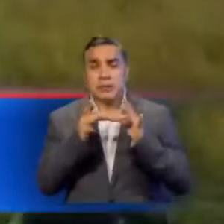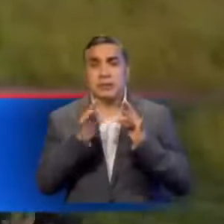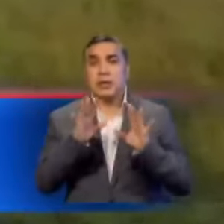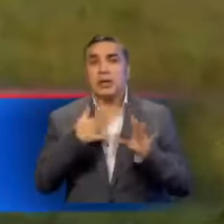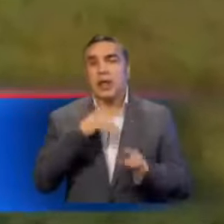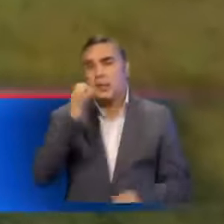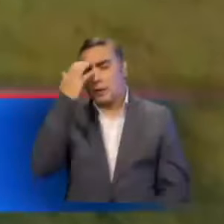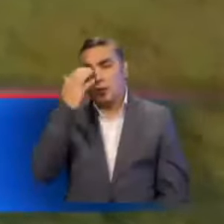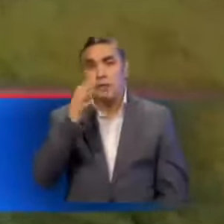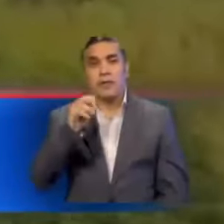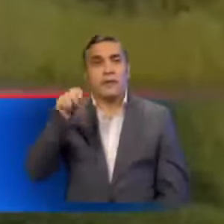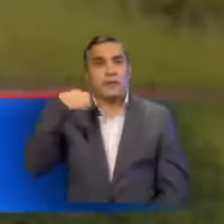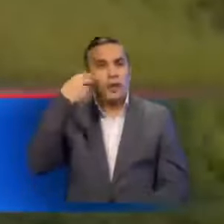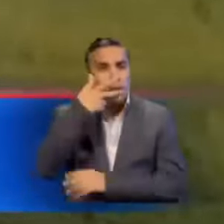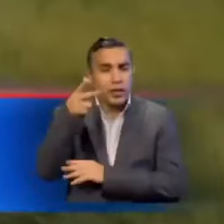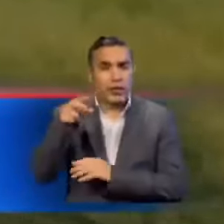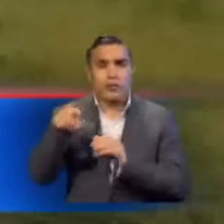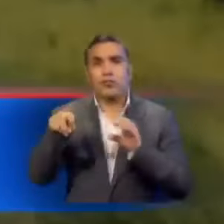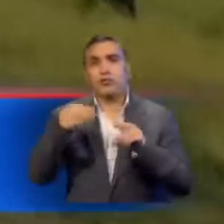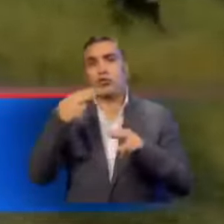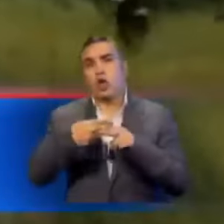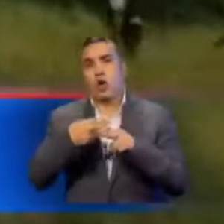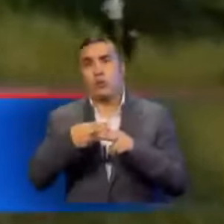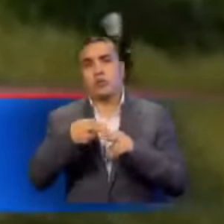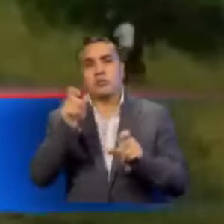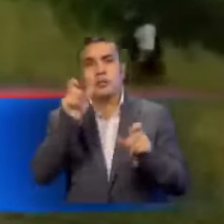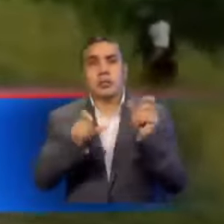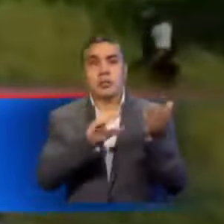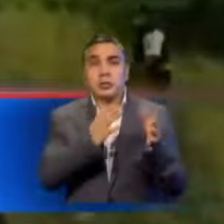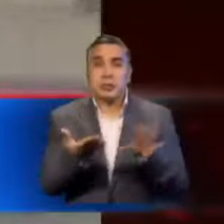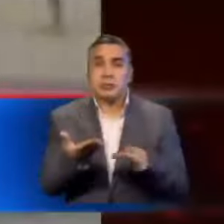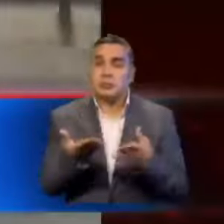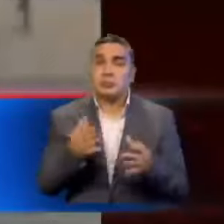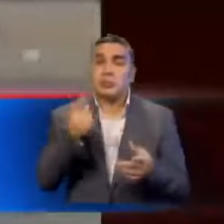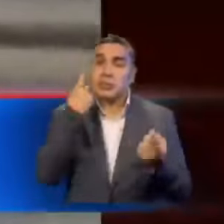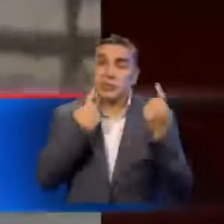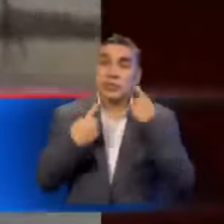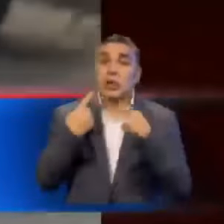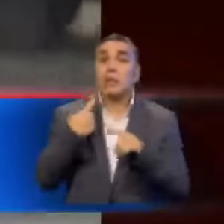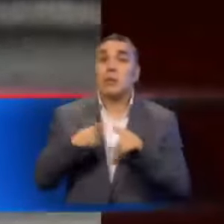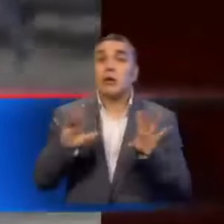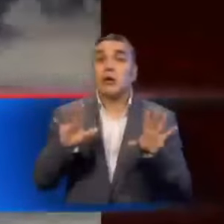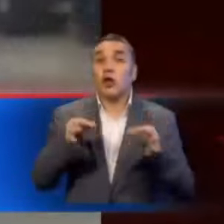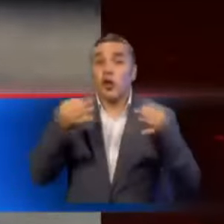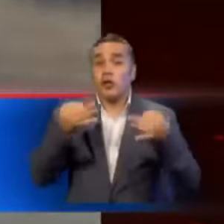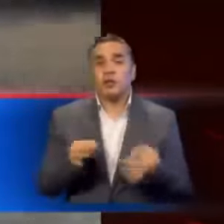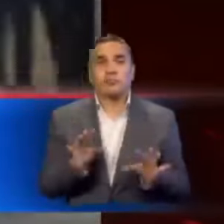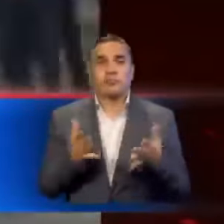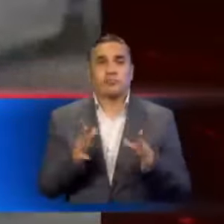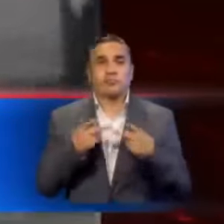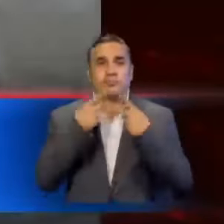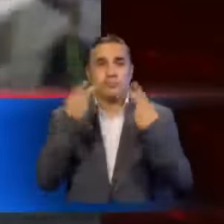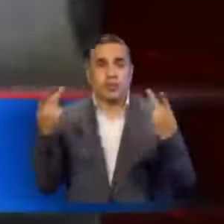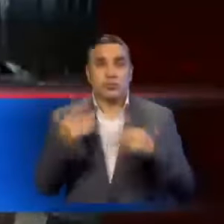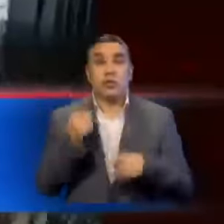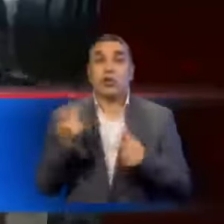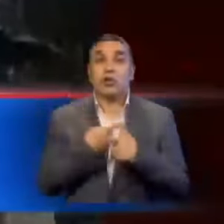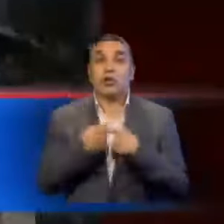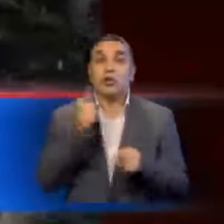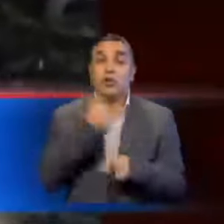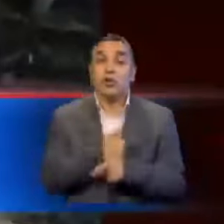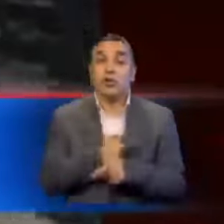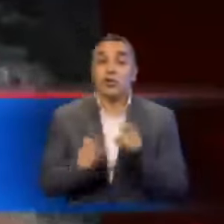Asustados por videos, por información, nombres inclusive de personas fallecidas, heridas, pero que no ha sido oficialmente publicado. Es por eso que